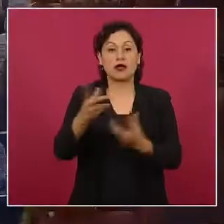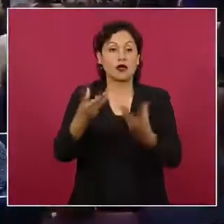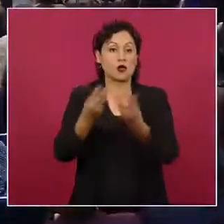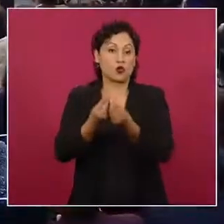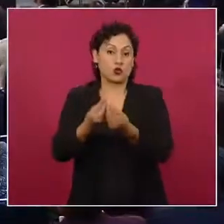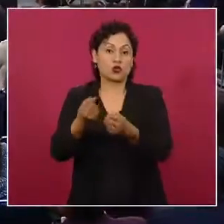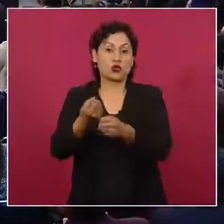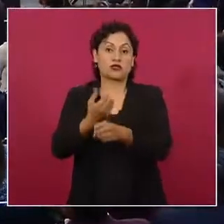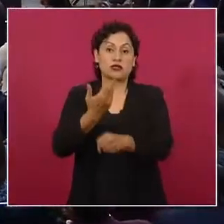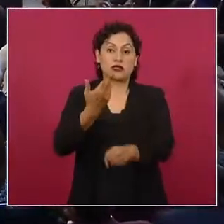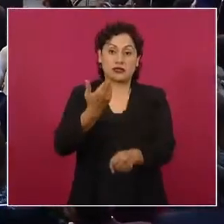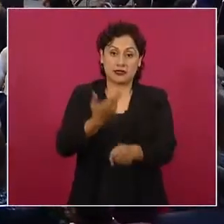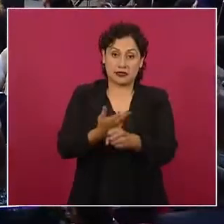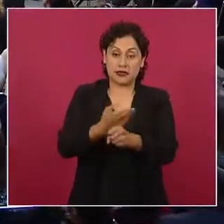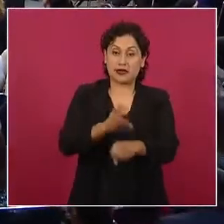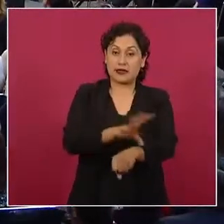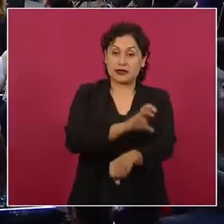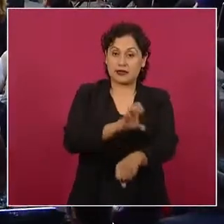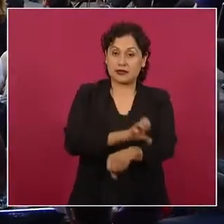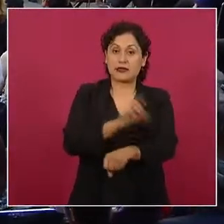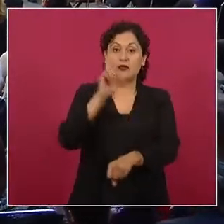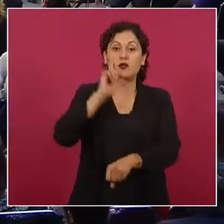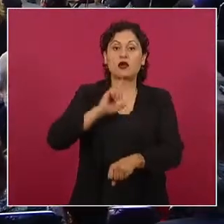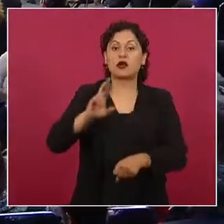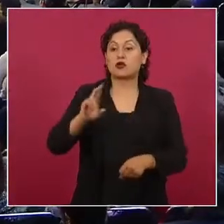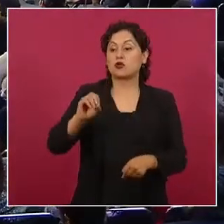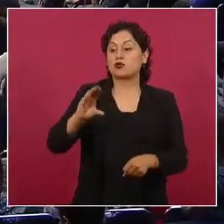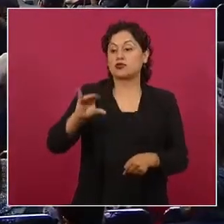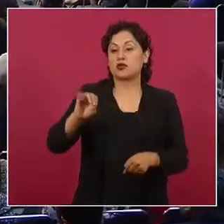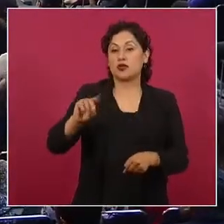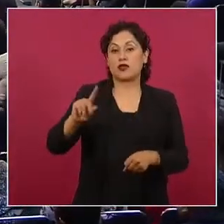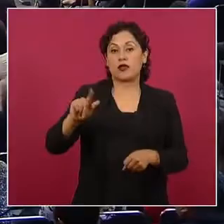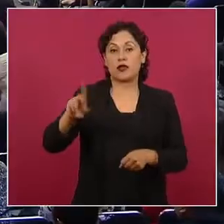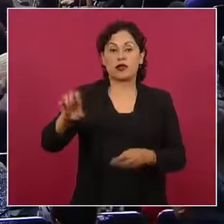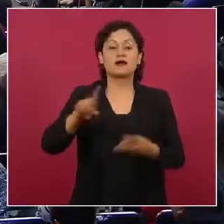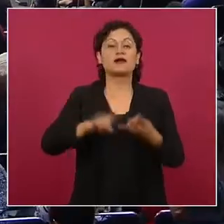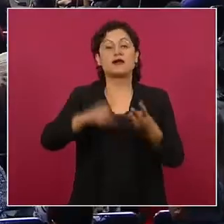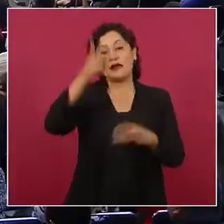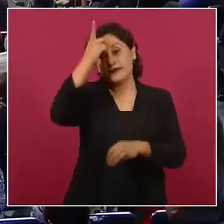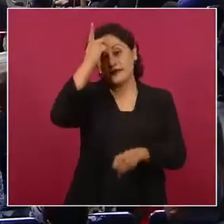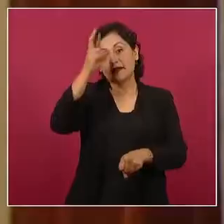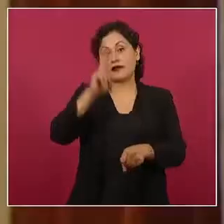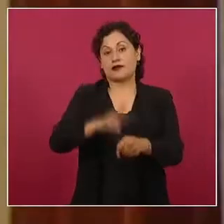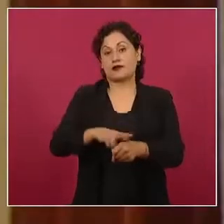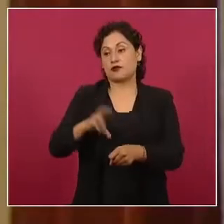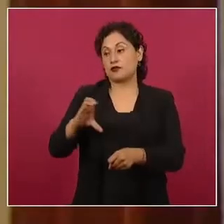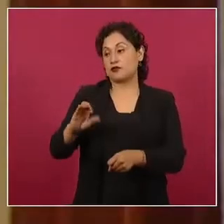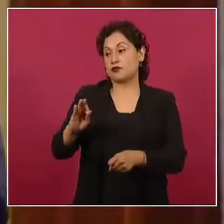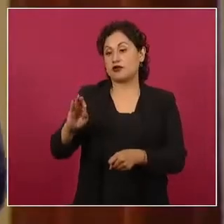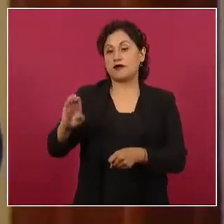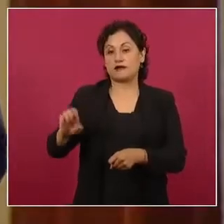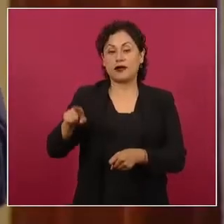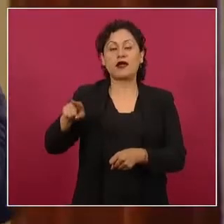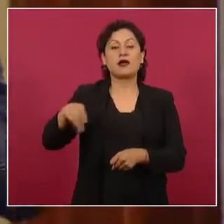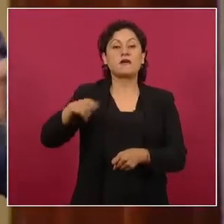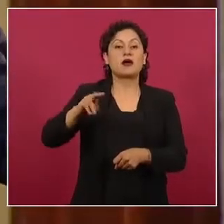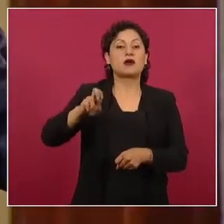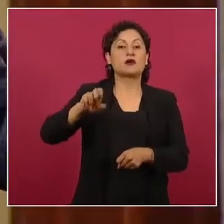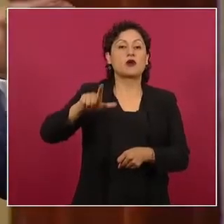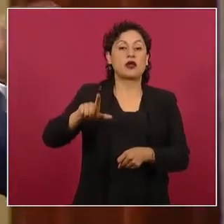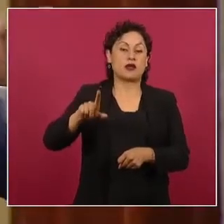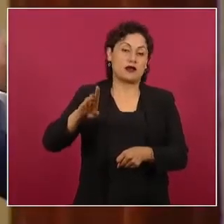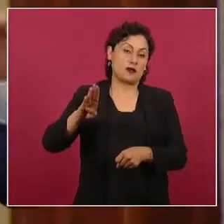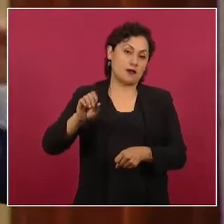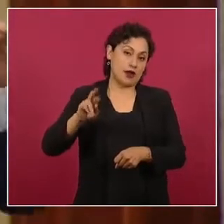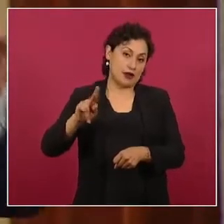de Energía, Rocío Nale, y el director de la Comisión Federal de Electricidad, Manuel Bartlett. Los tres